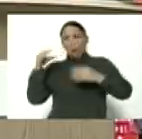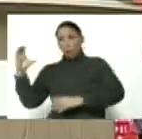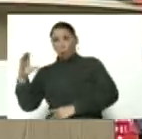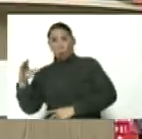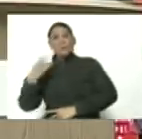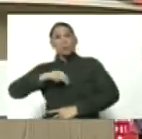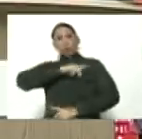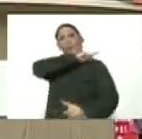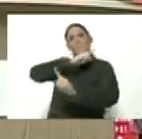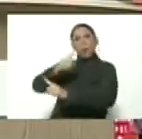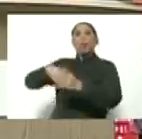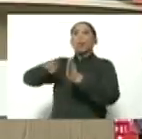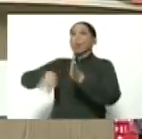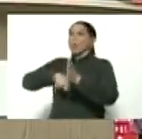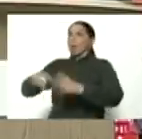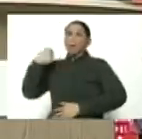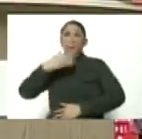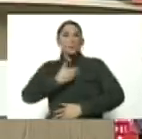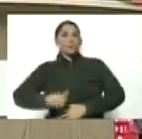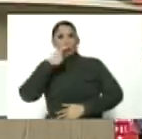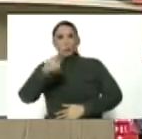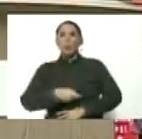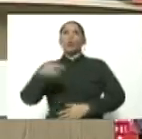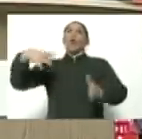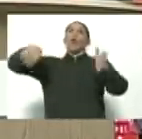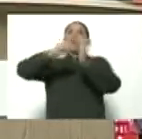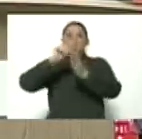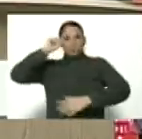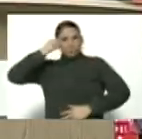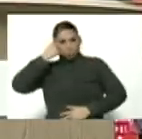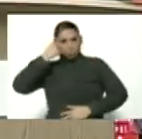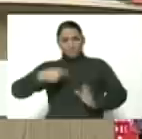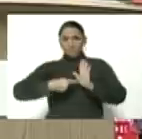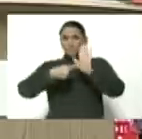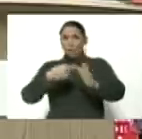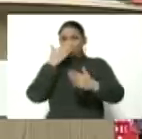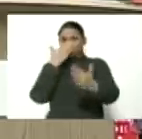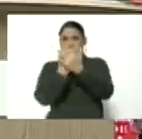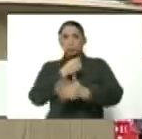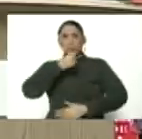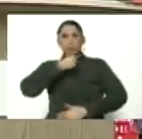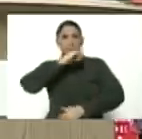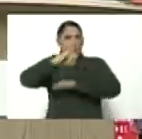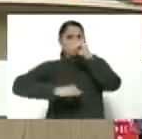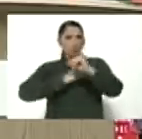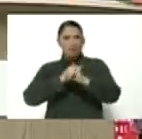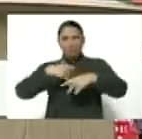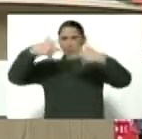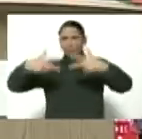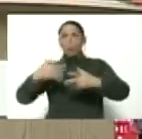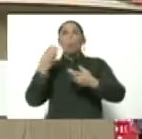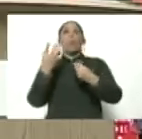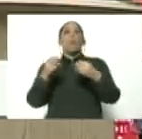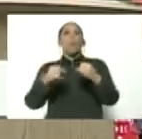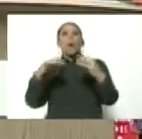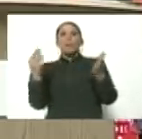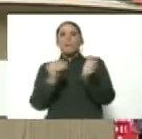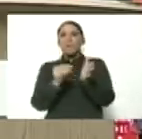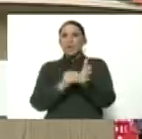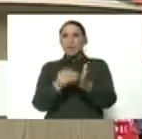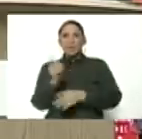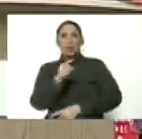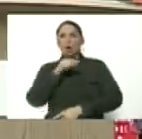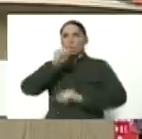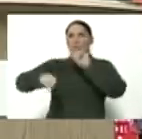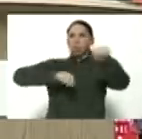denunciado en repetidas oportunidades, ayer el presidente Maduro lo volvió a recordar en una presentación ante los medios internacionales, cuántas veces no se ha